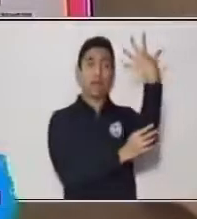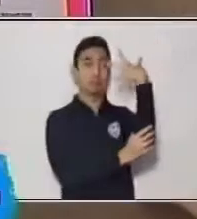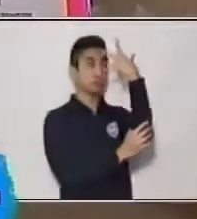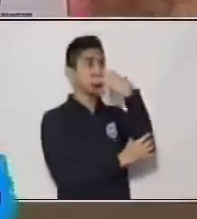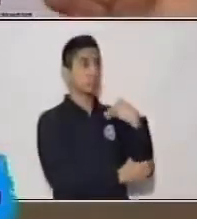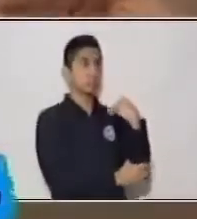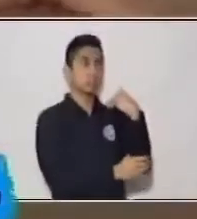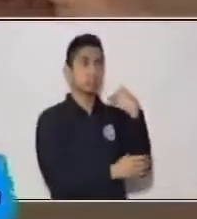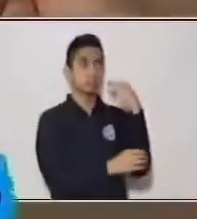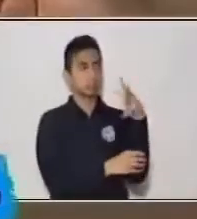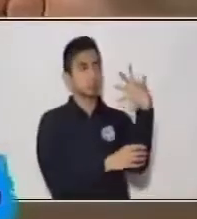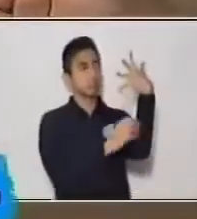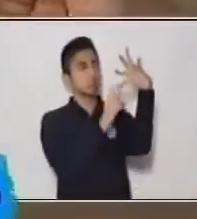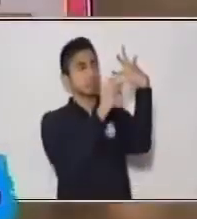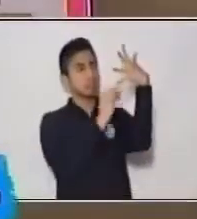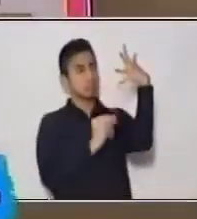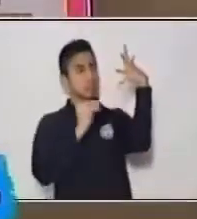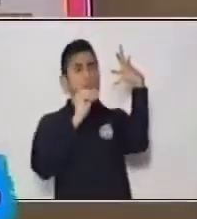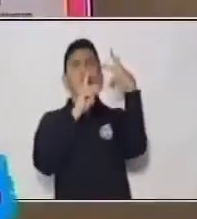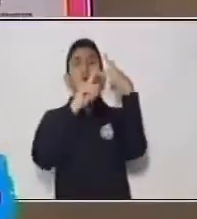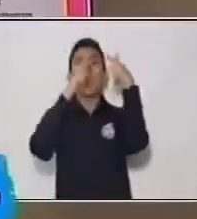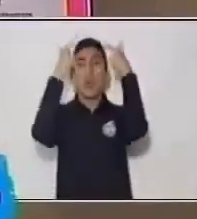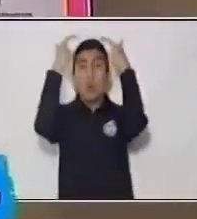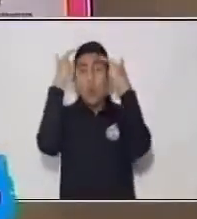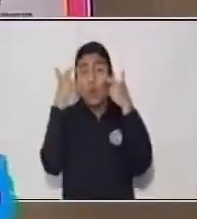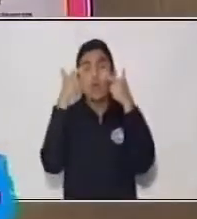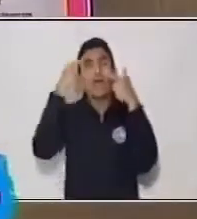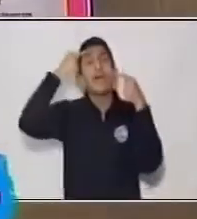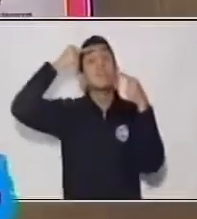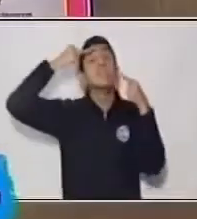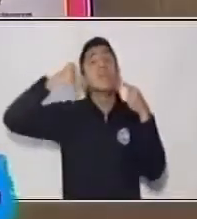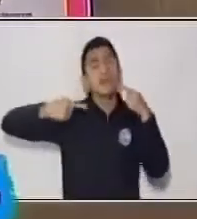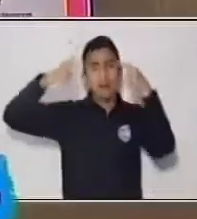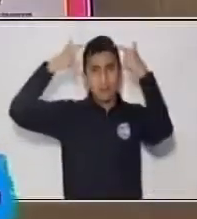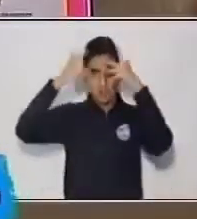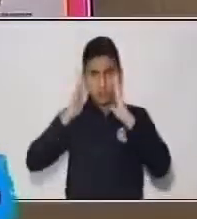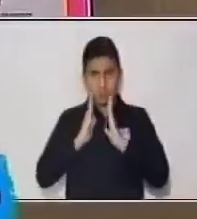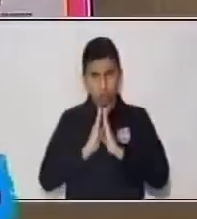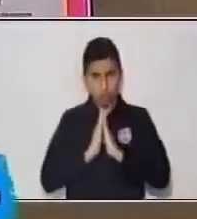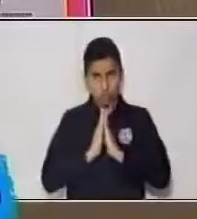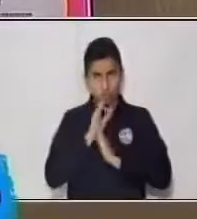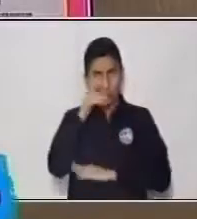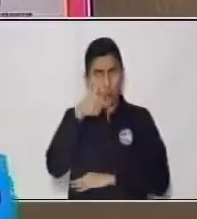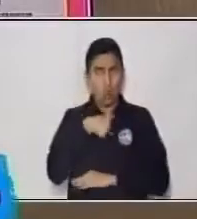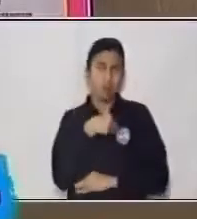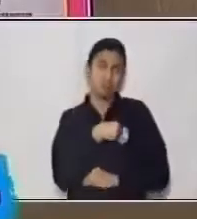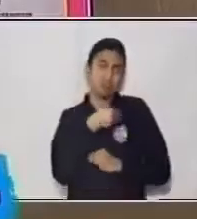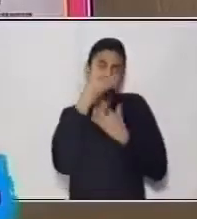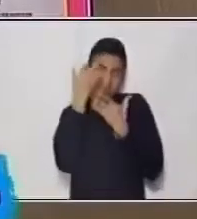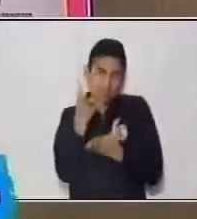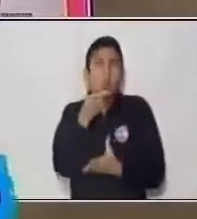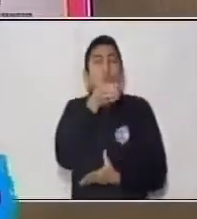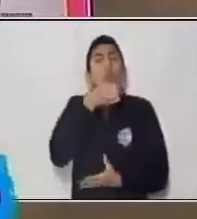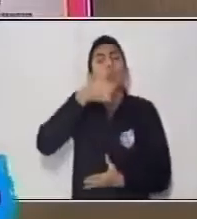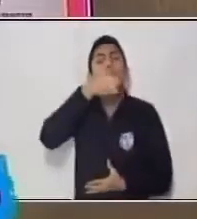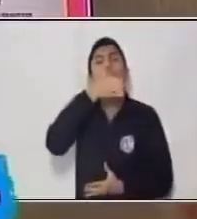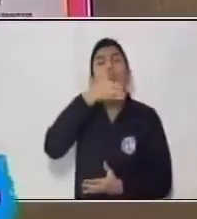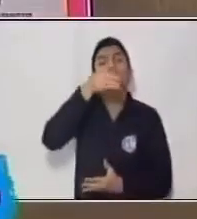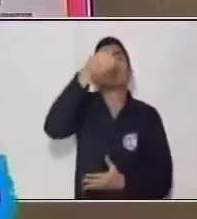ramas de pino, coronas, el día de difuntos. Te traje a Tolito con